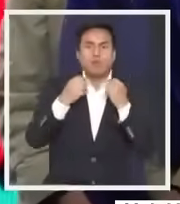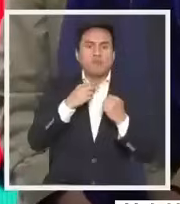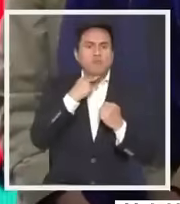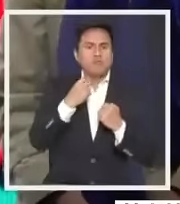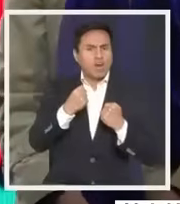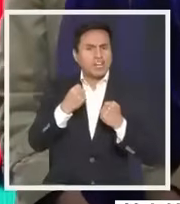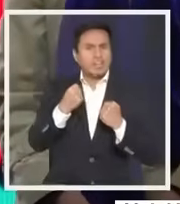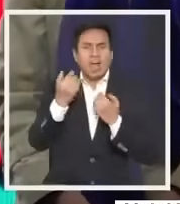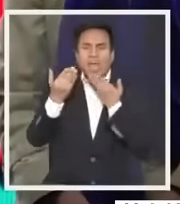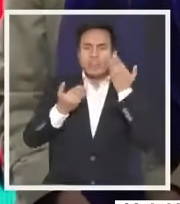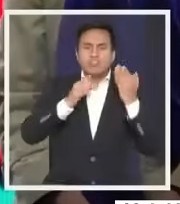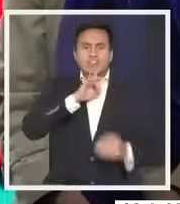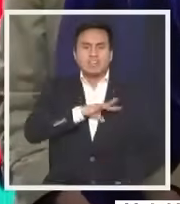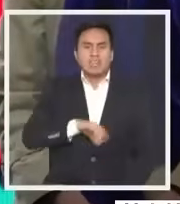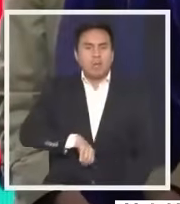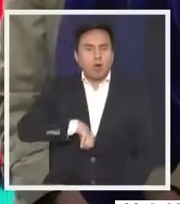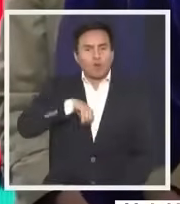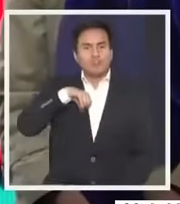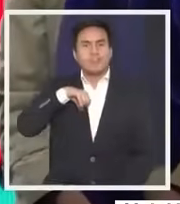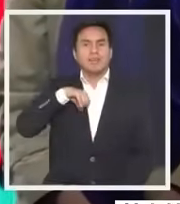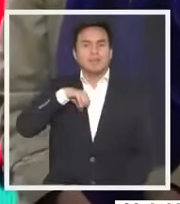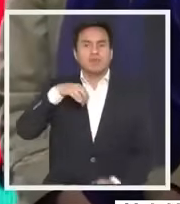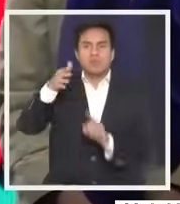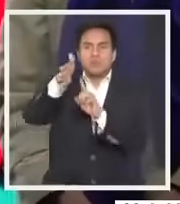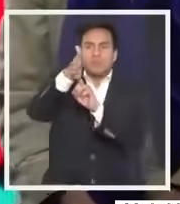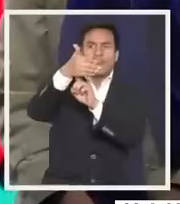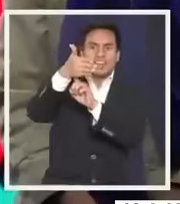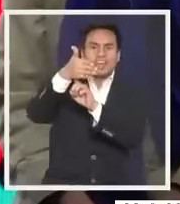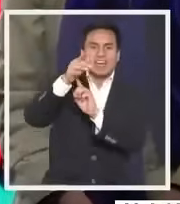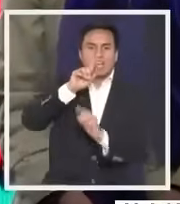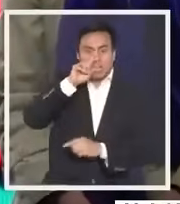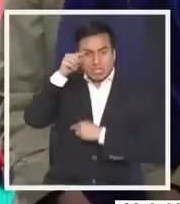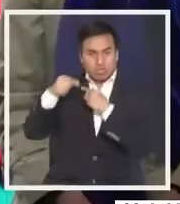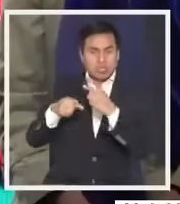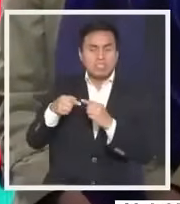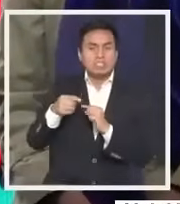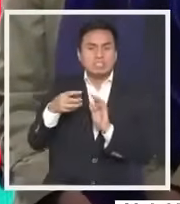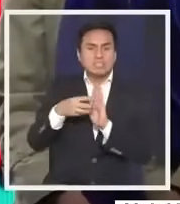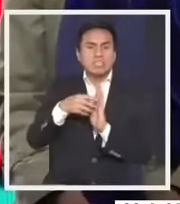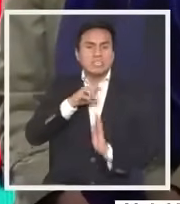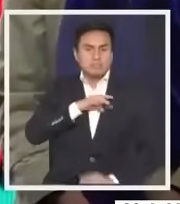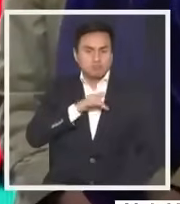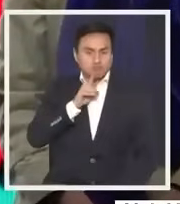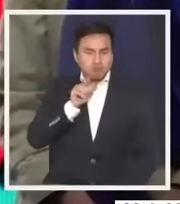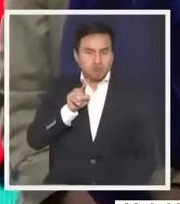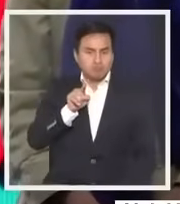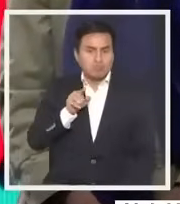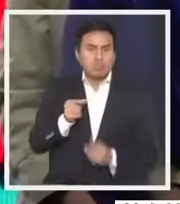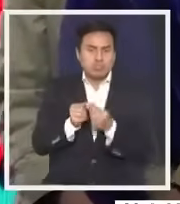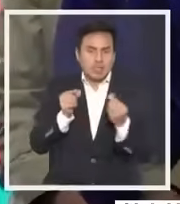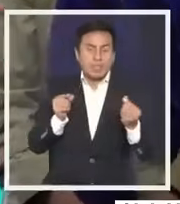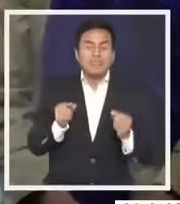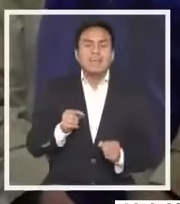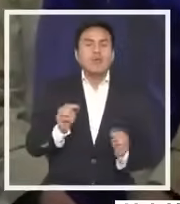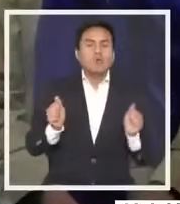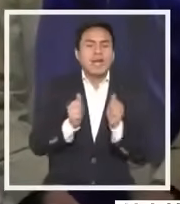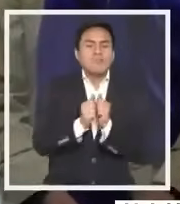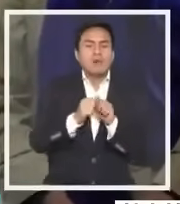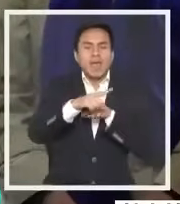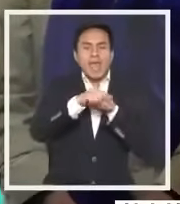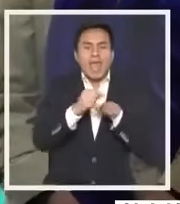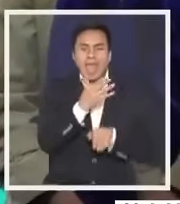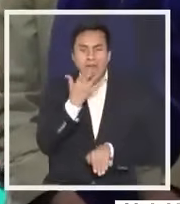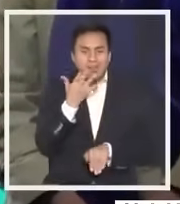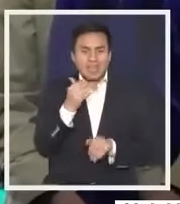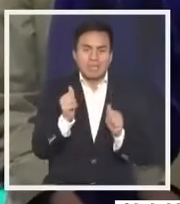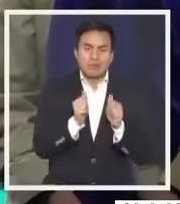himno y nos enorgullecemos de nuestra bandera y nuestras tradiciones nacionales. Juntarnos a comer empanada,